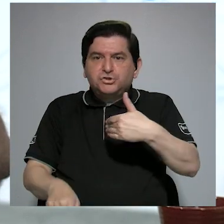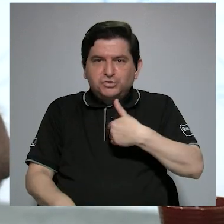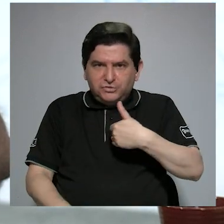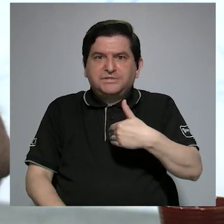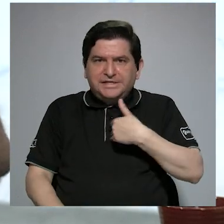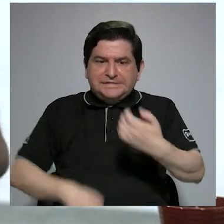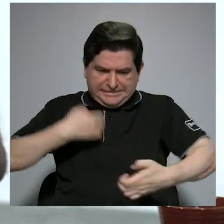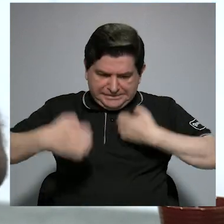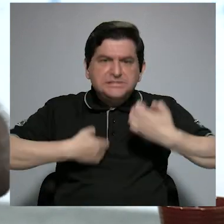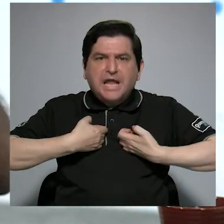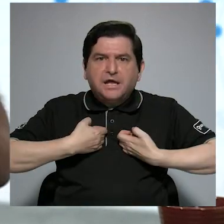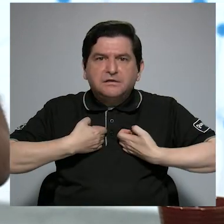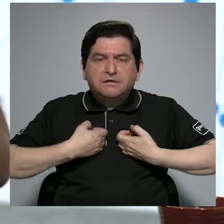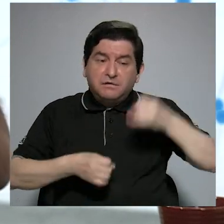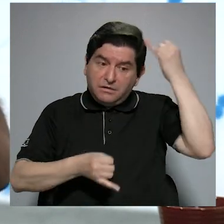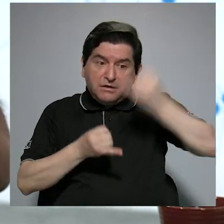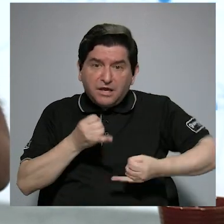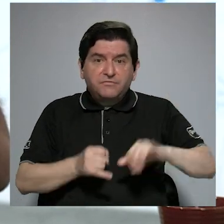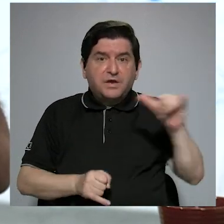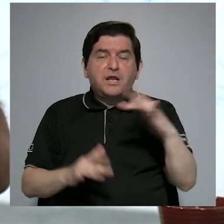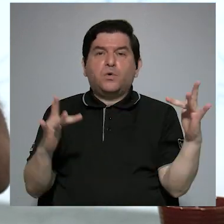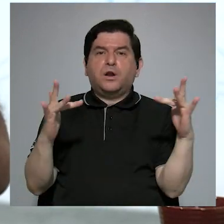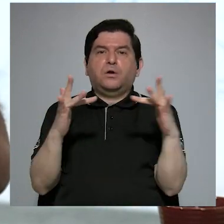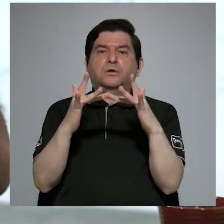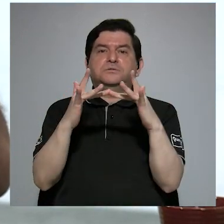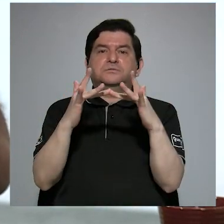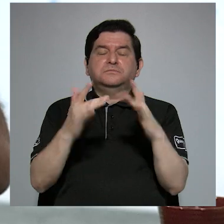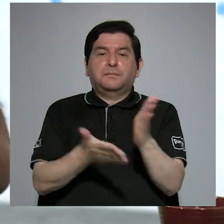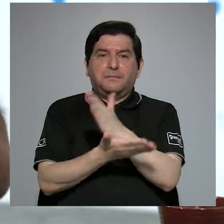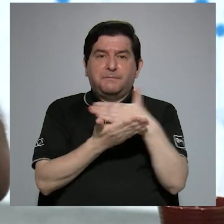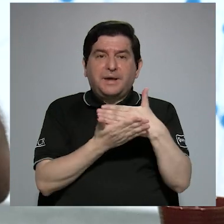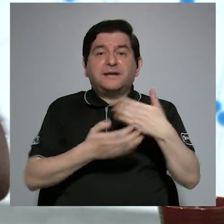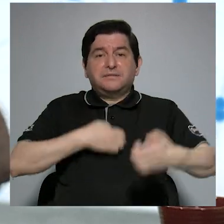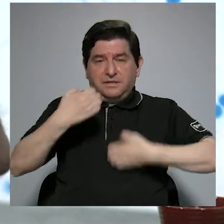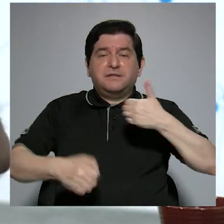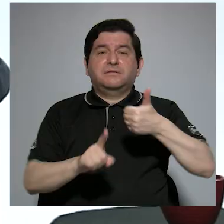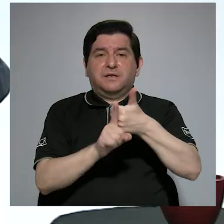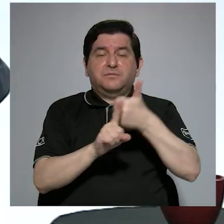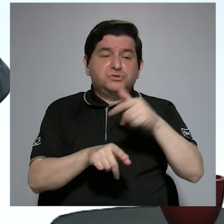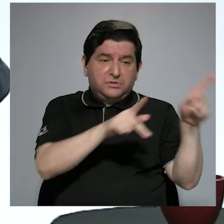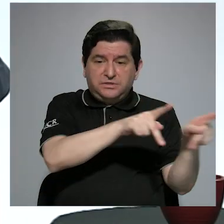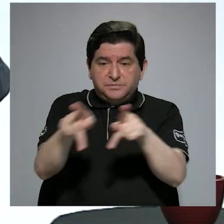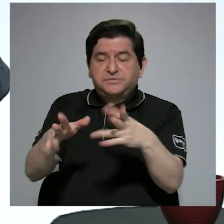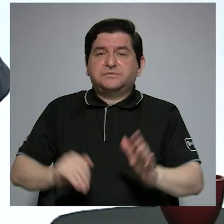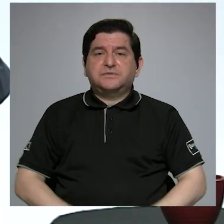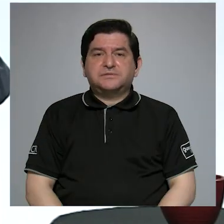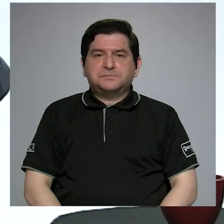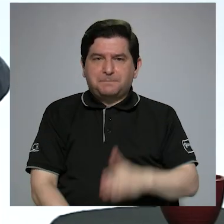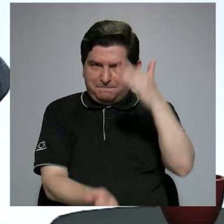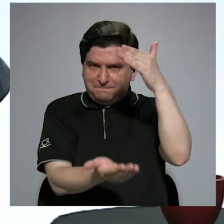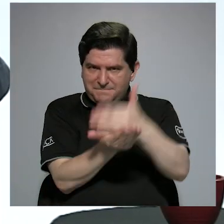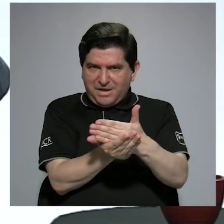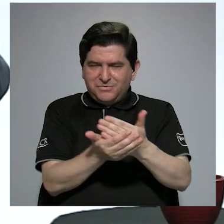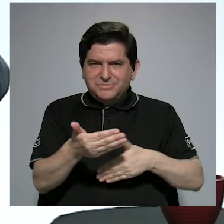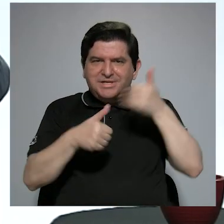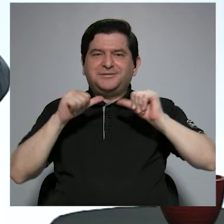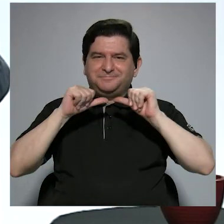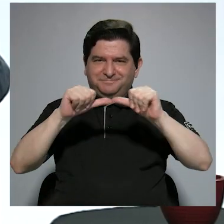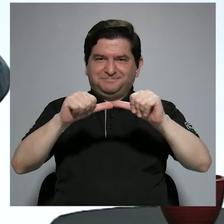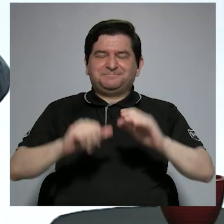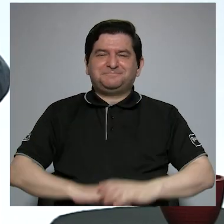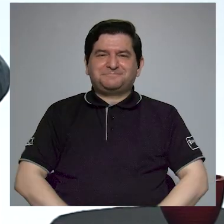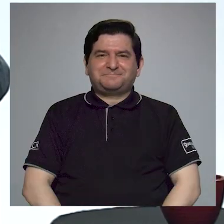tienen esas emociones y que al fin y al cabo también los conecta, porque también es parte de sus emociones. Qué lindo, qué lindo. Hacemos una pausa, ya